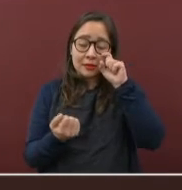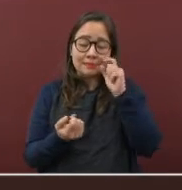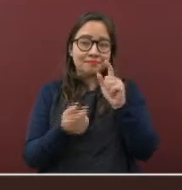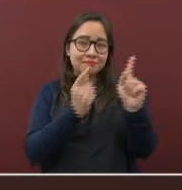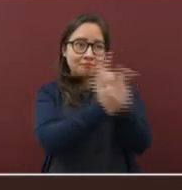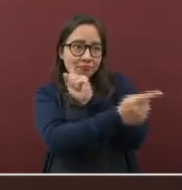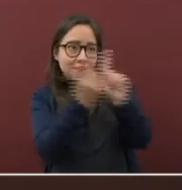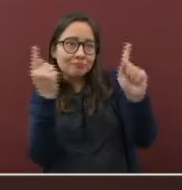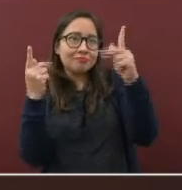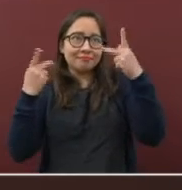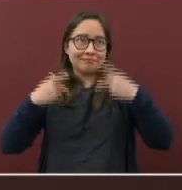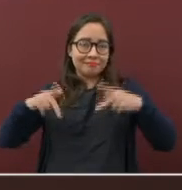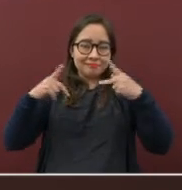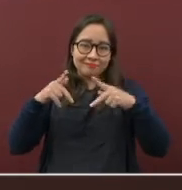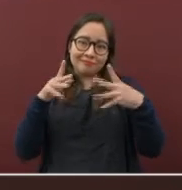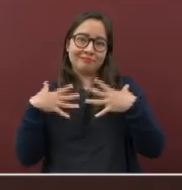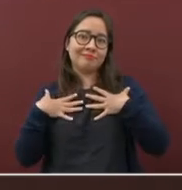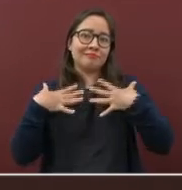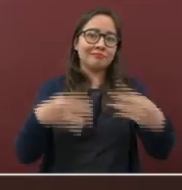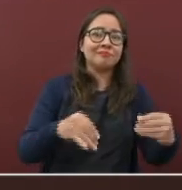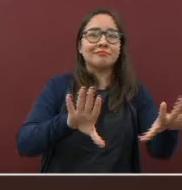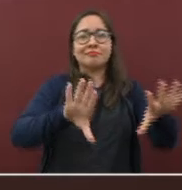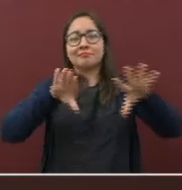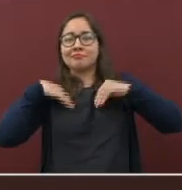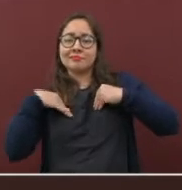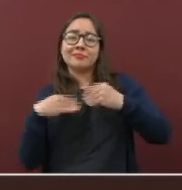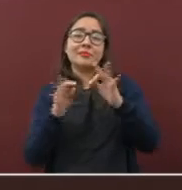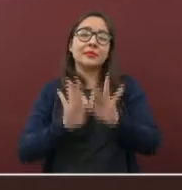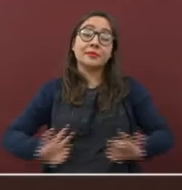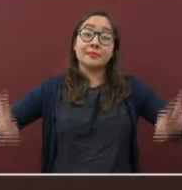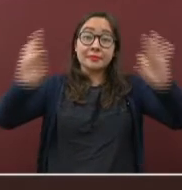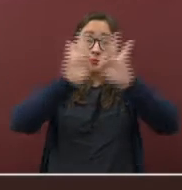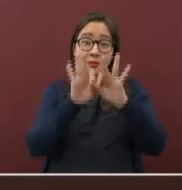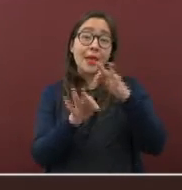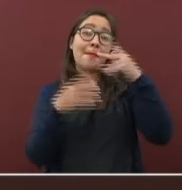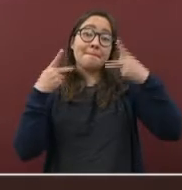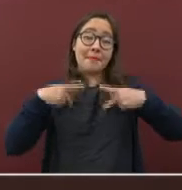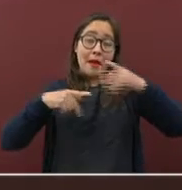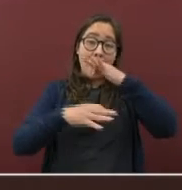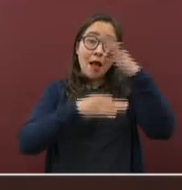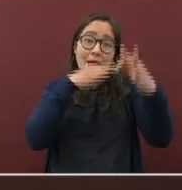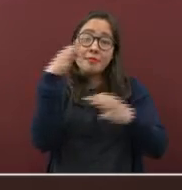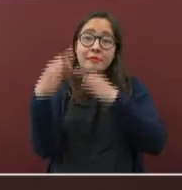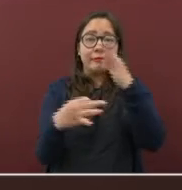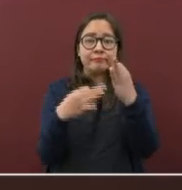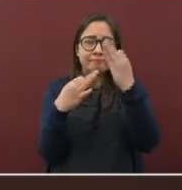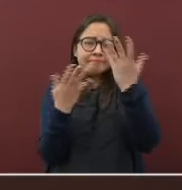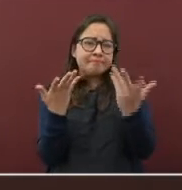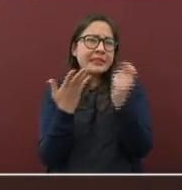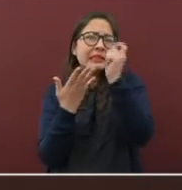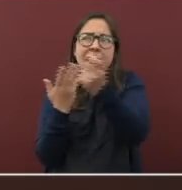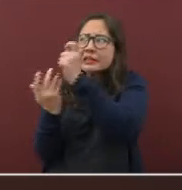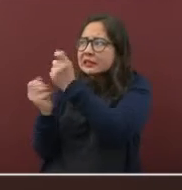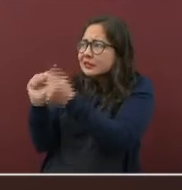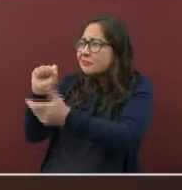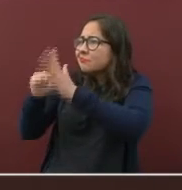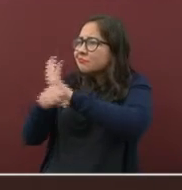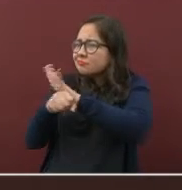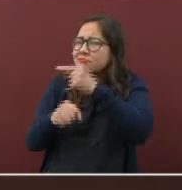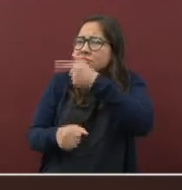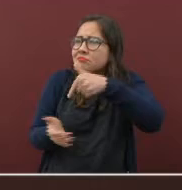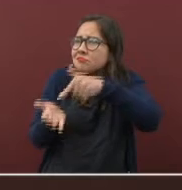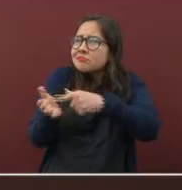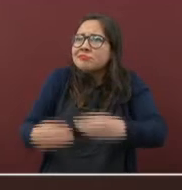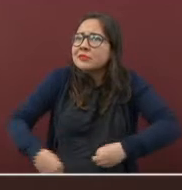movimiento de casos importante que las personas se enteren sobre el curso de la epidemia en los lugares en donde viven